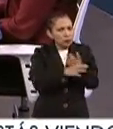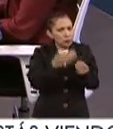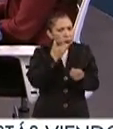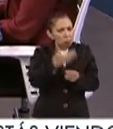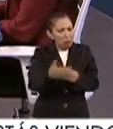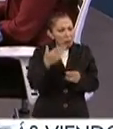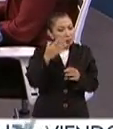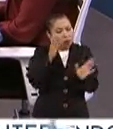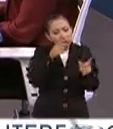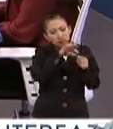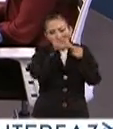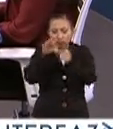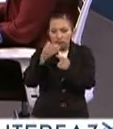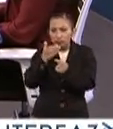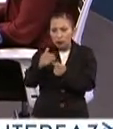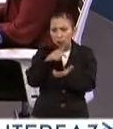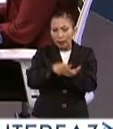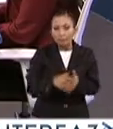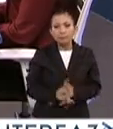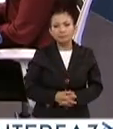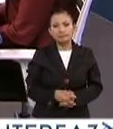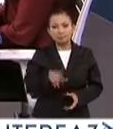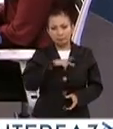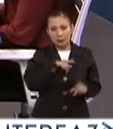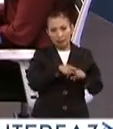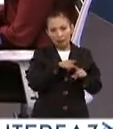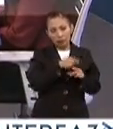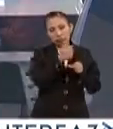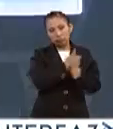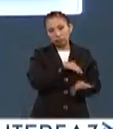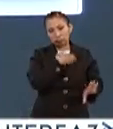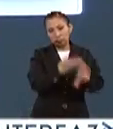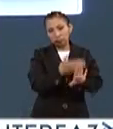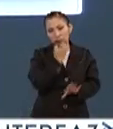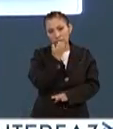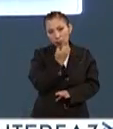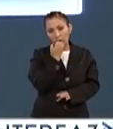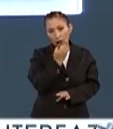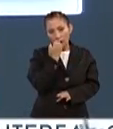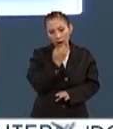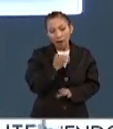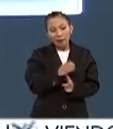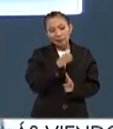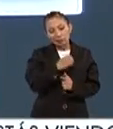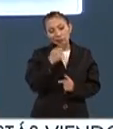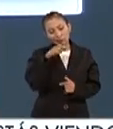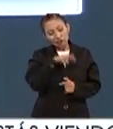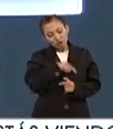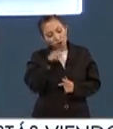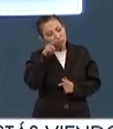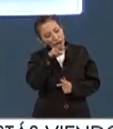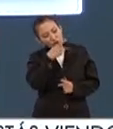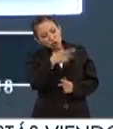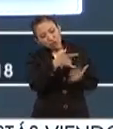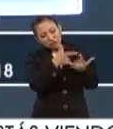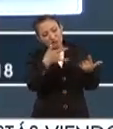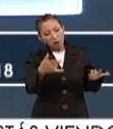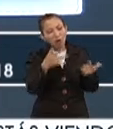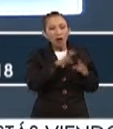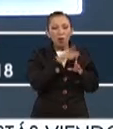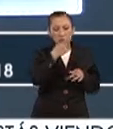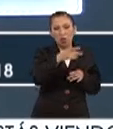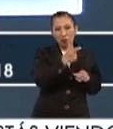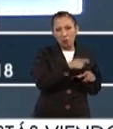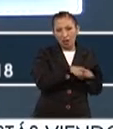interesantes si se les canalizara bien. Bueno, mi hermano sí sufrió rechazo en la escuela, entonces yo también he visto su historia y cómo